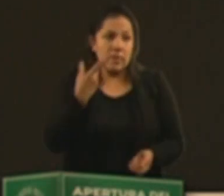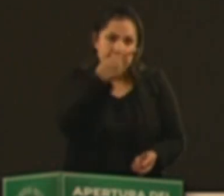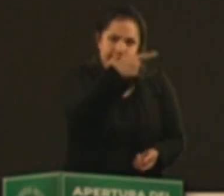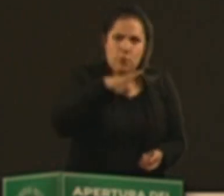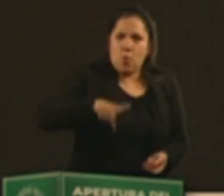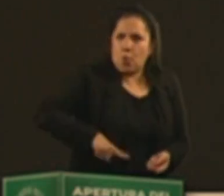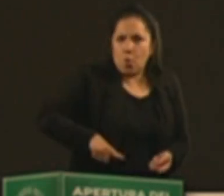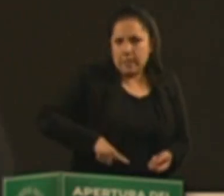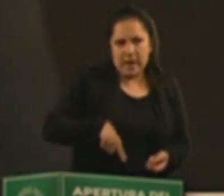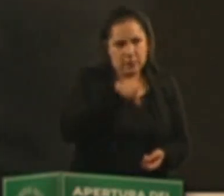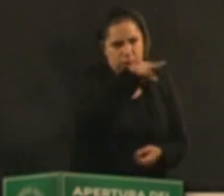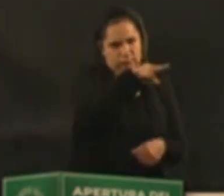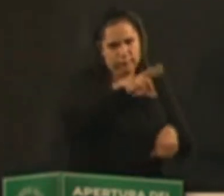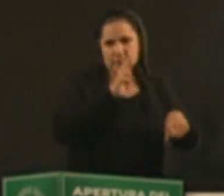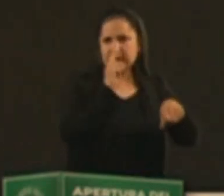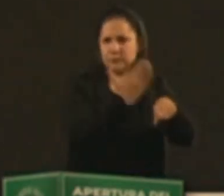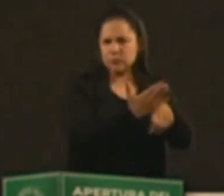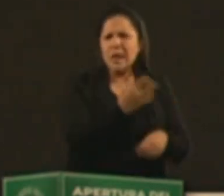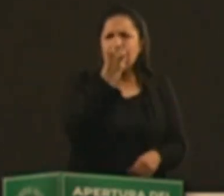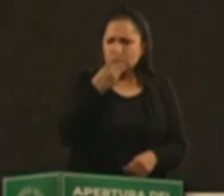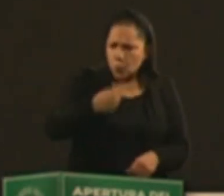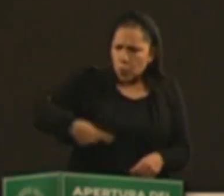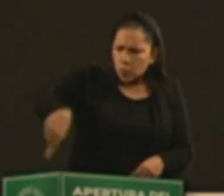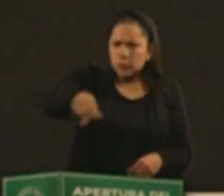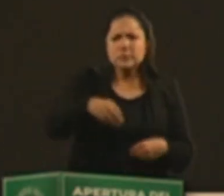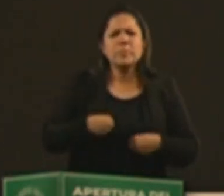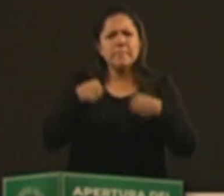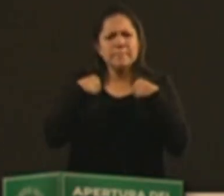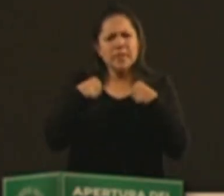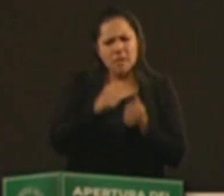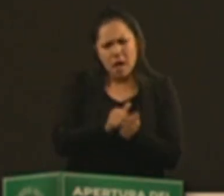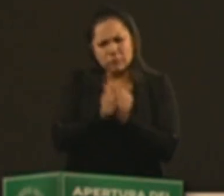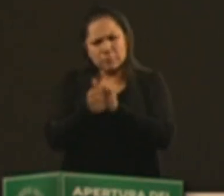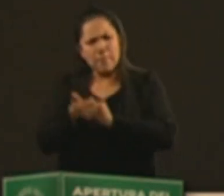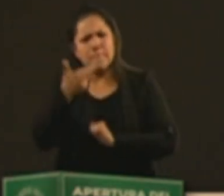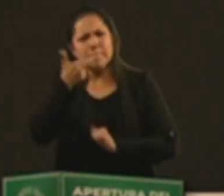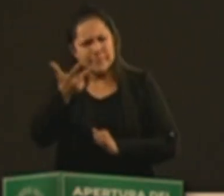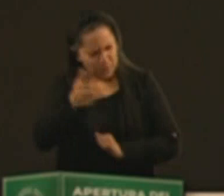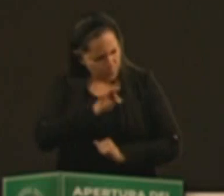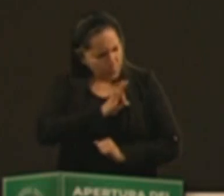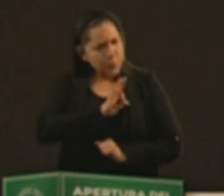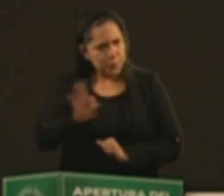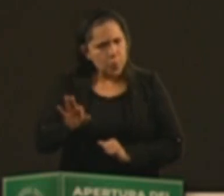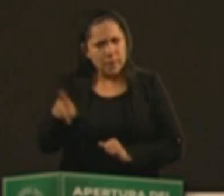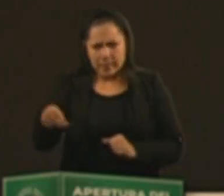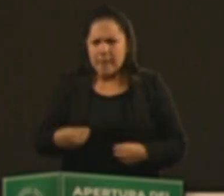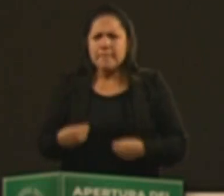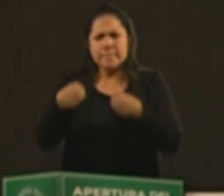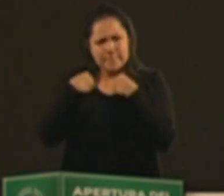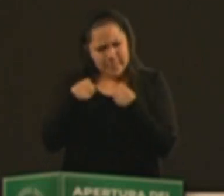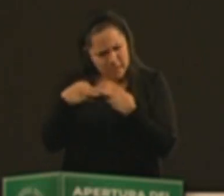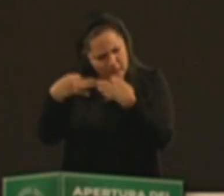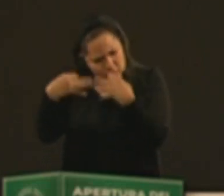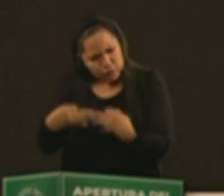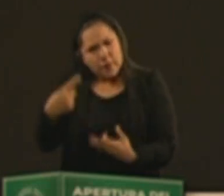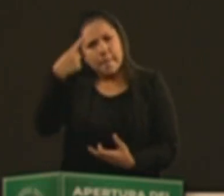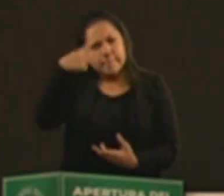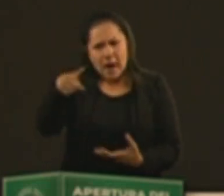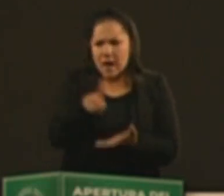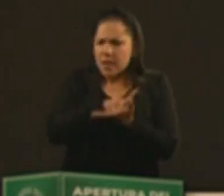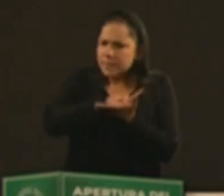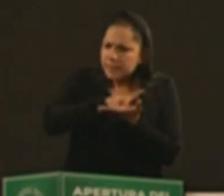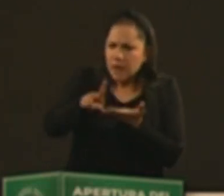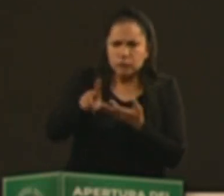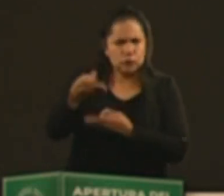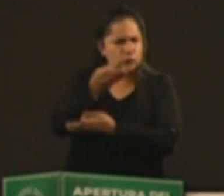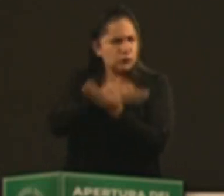de iguales, en la construcción de un estado de bienestar, donde todas las personas tengan todos los derechos, seguridad social y